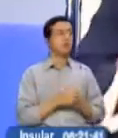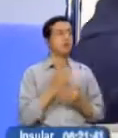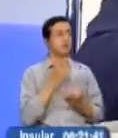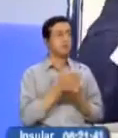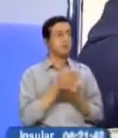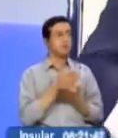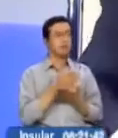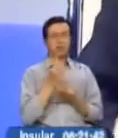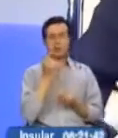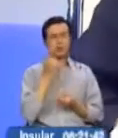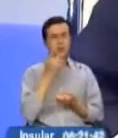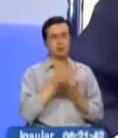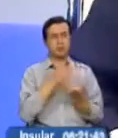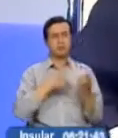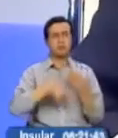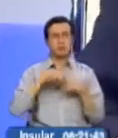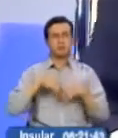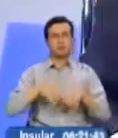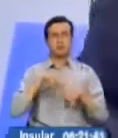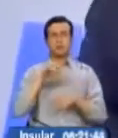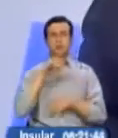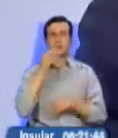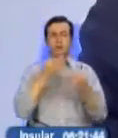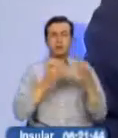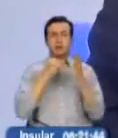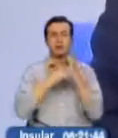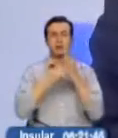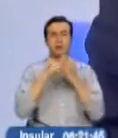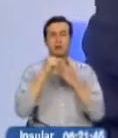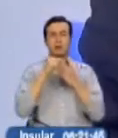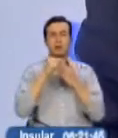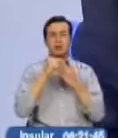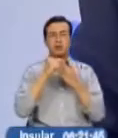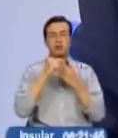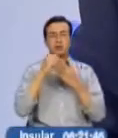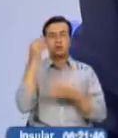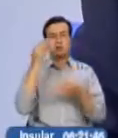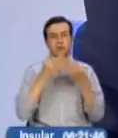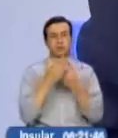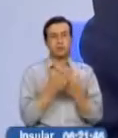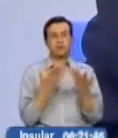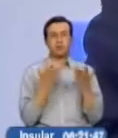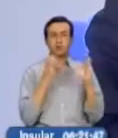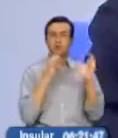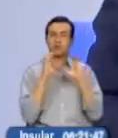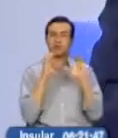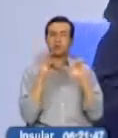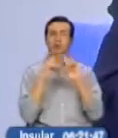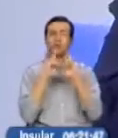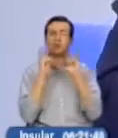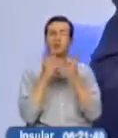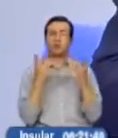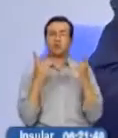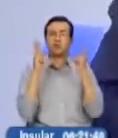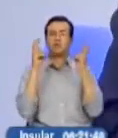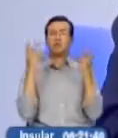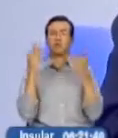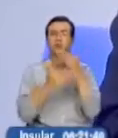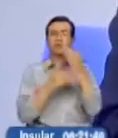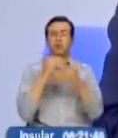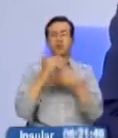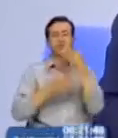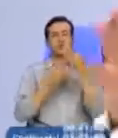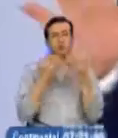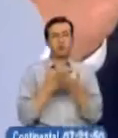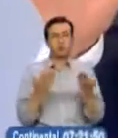pausa brevísima y regresamos con Lady Zúñiga, ministra de Justicia, con quien vamos a hablar sobre este tema del proceso de